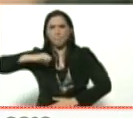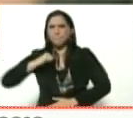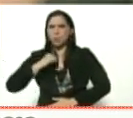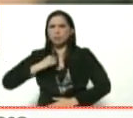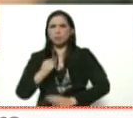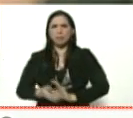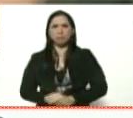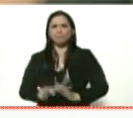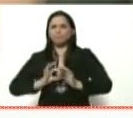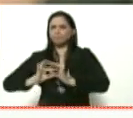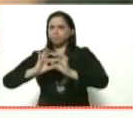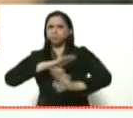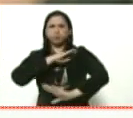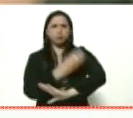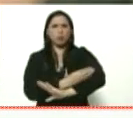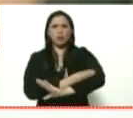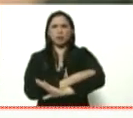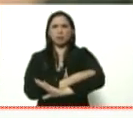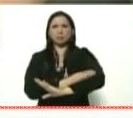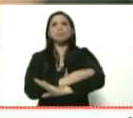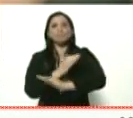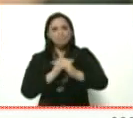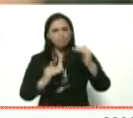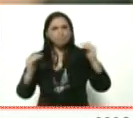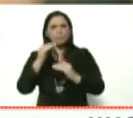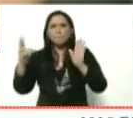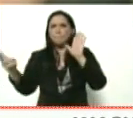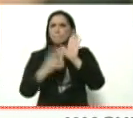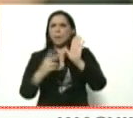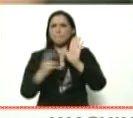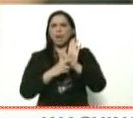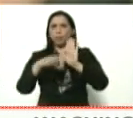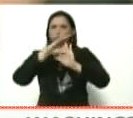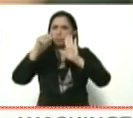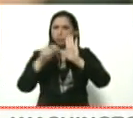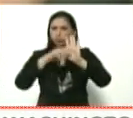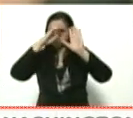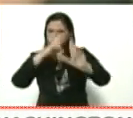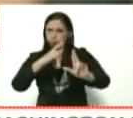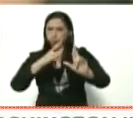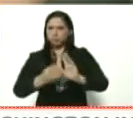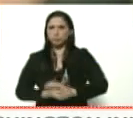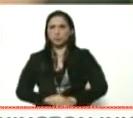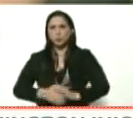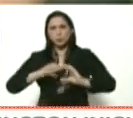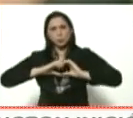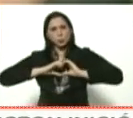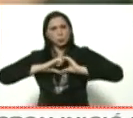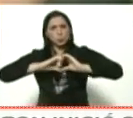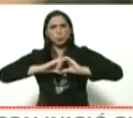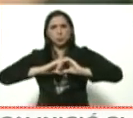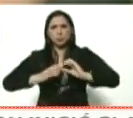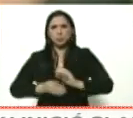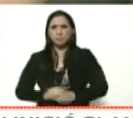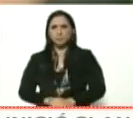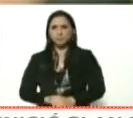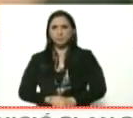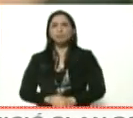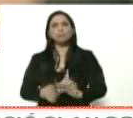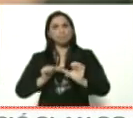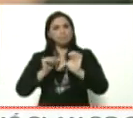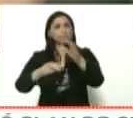cívico-militar-policial, sólida, basada en la moral, en la verdad, en la constitución, en el corazón, y así va a